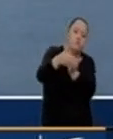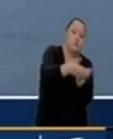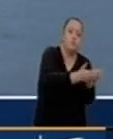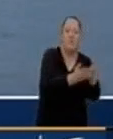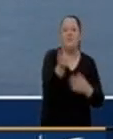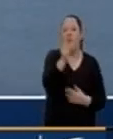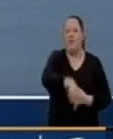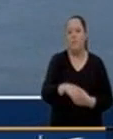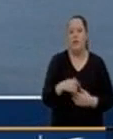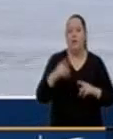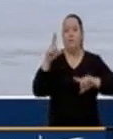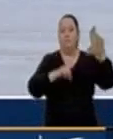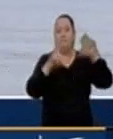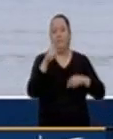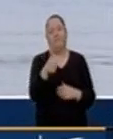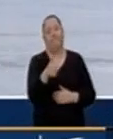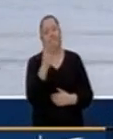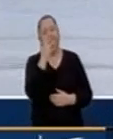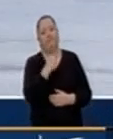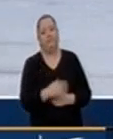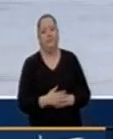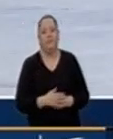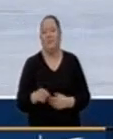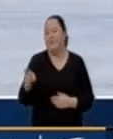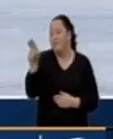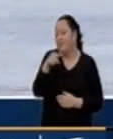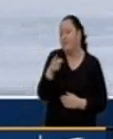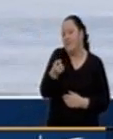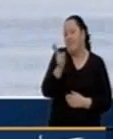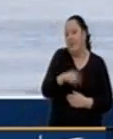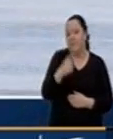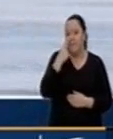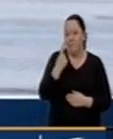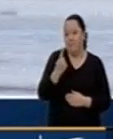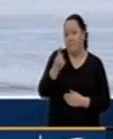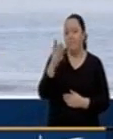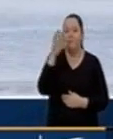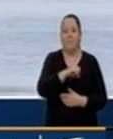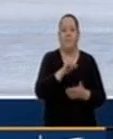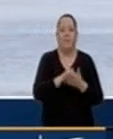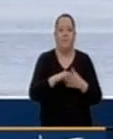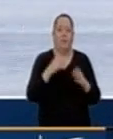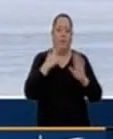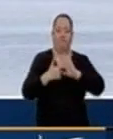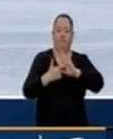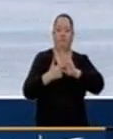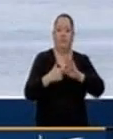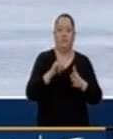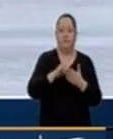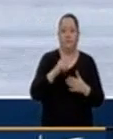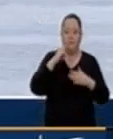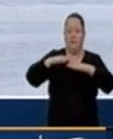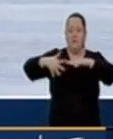a poder sacar unas postales muy buenas. Bueno, postales que ustedes también están viendo a través de esta transmisión. Este es el paisaje